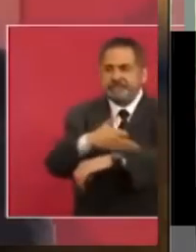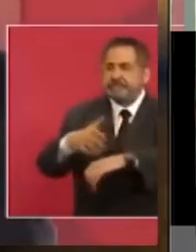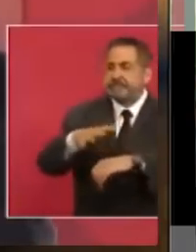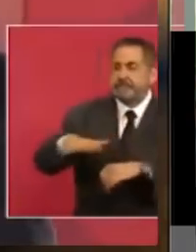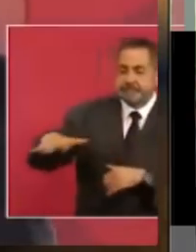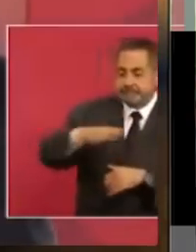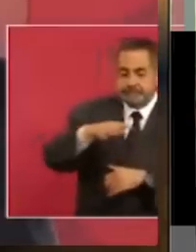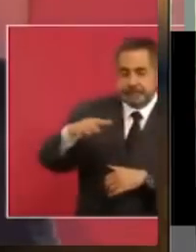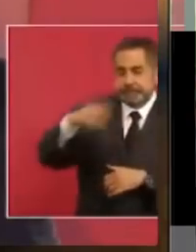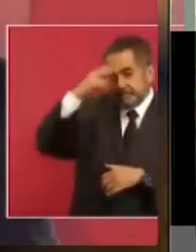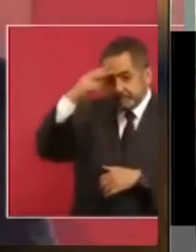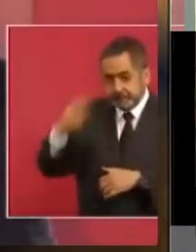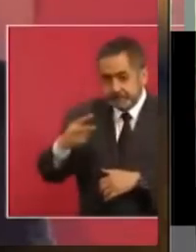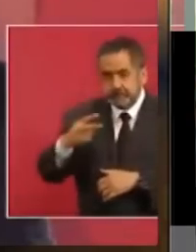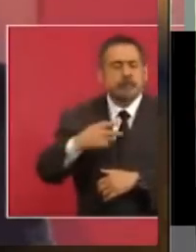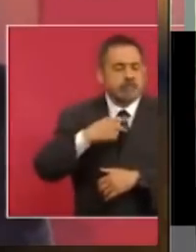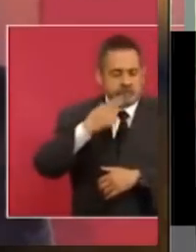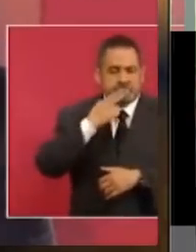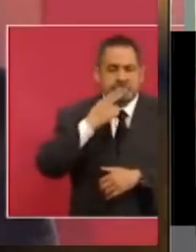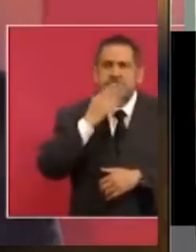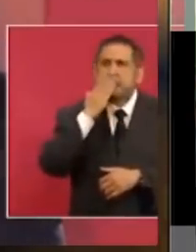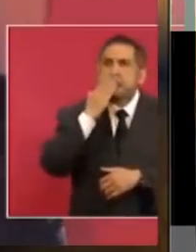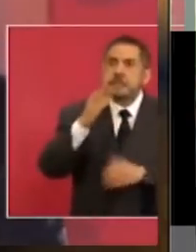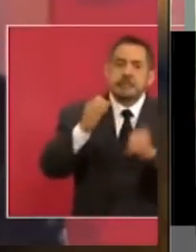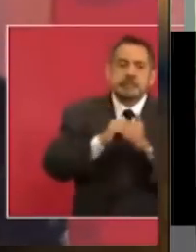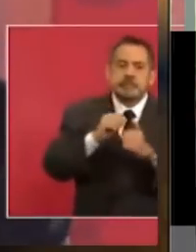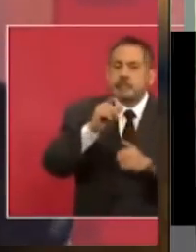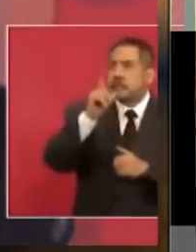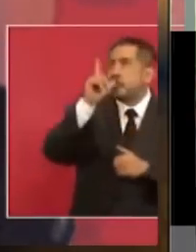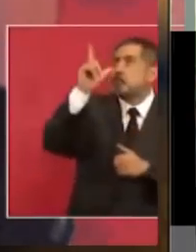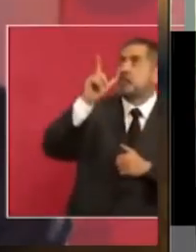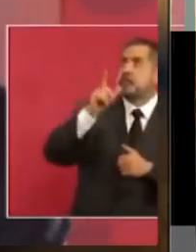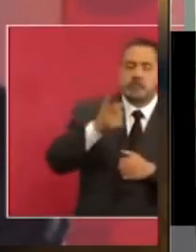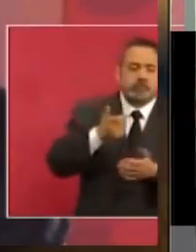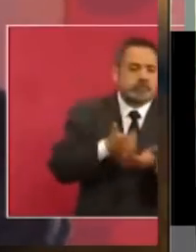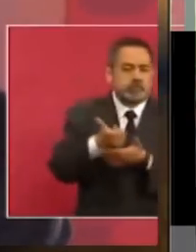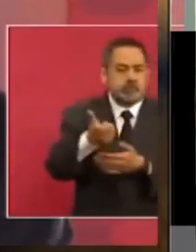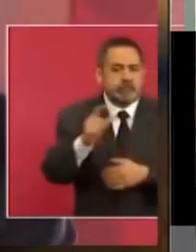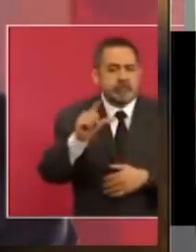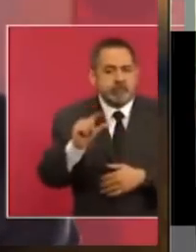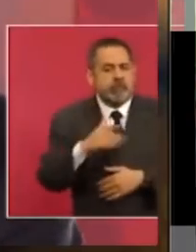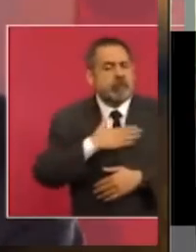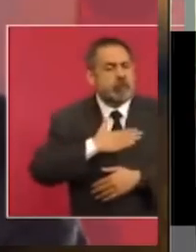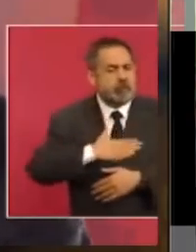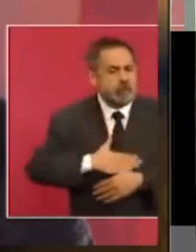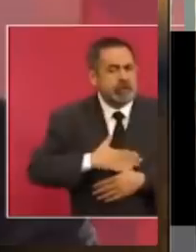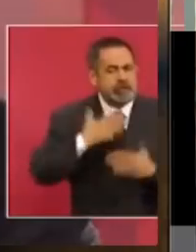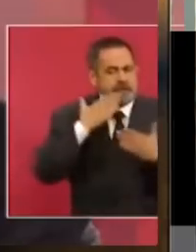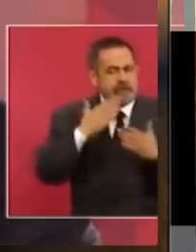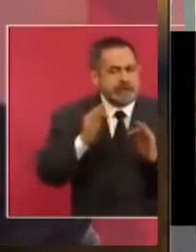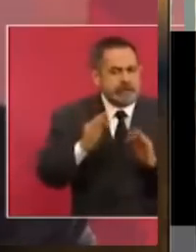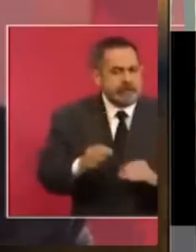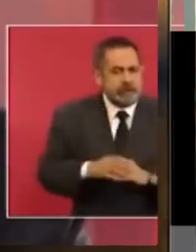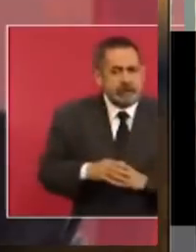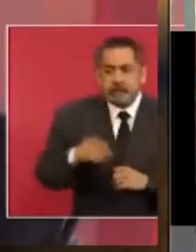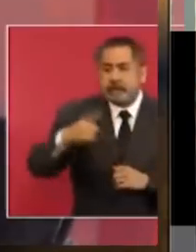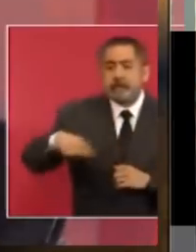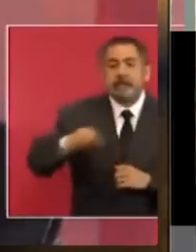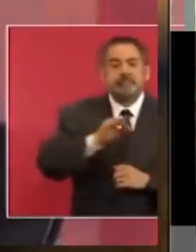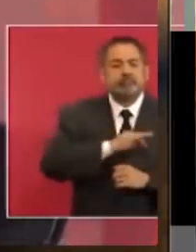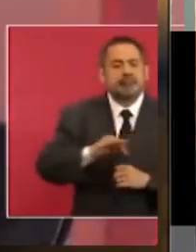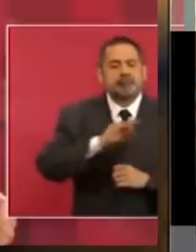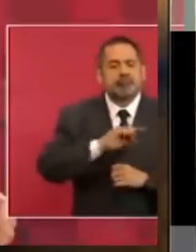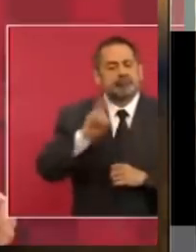tengan acceso a tarifas justas y que puedan de